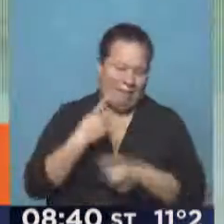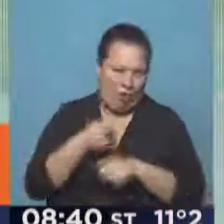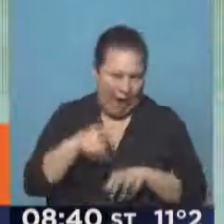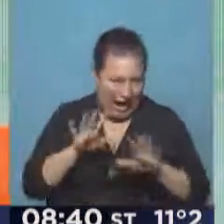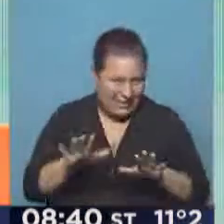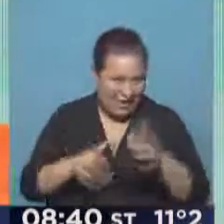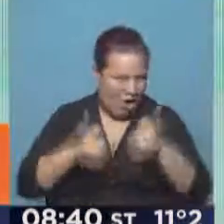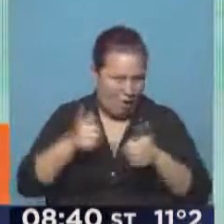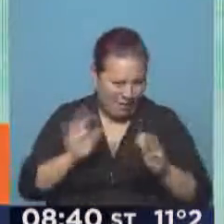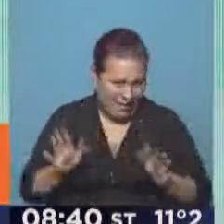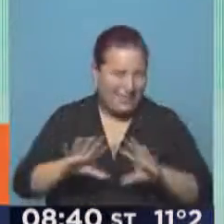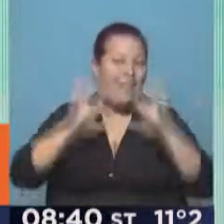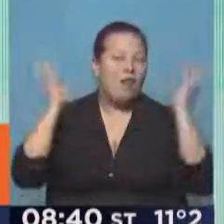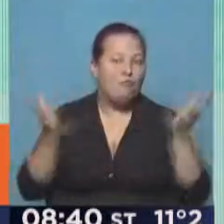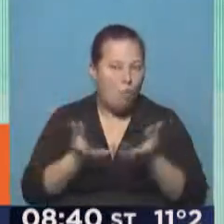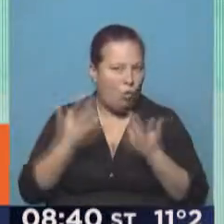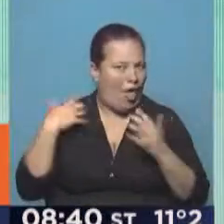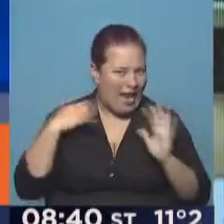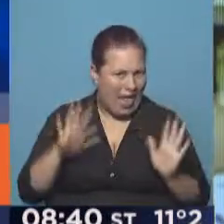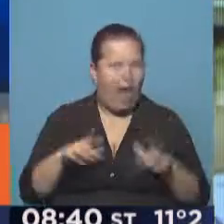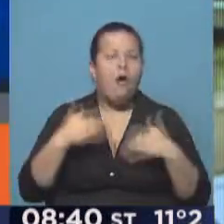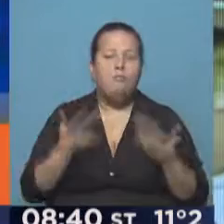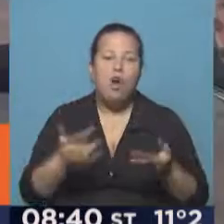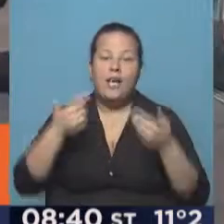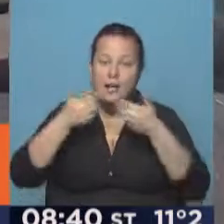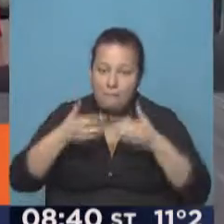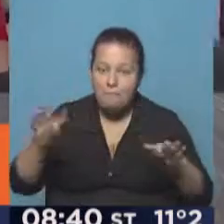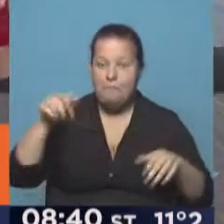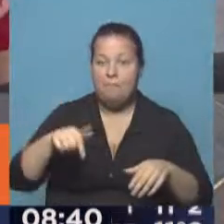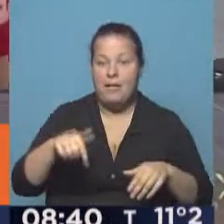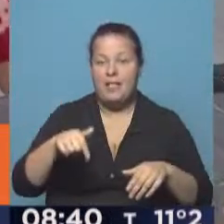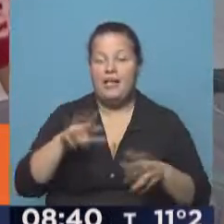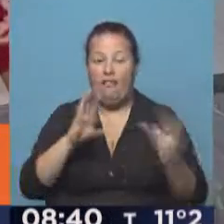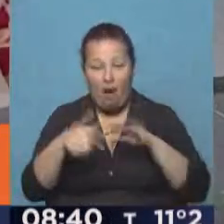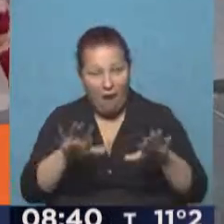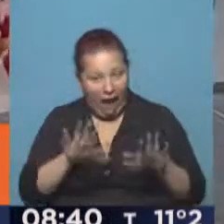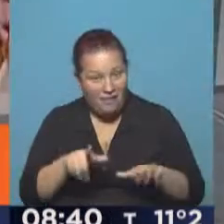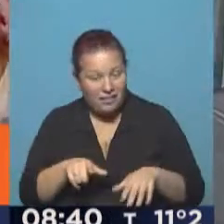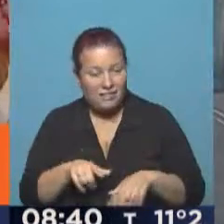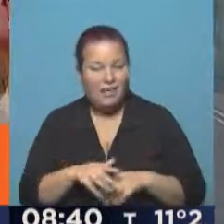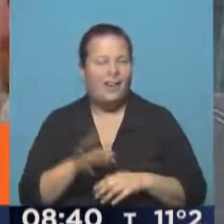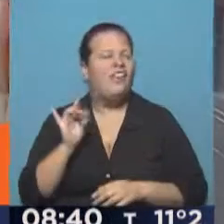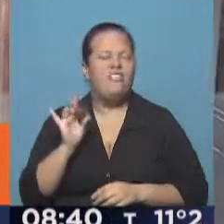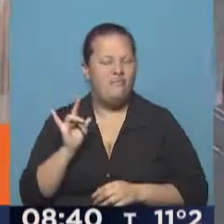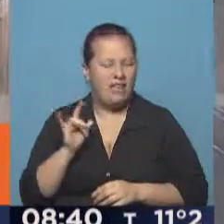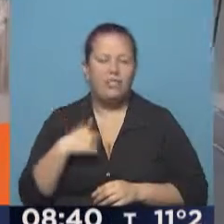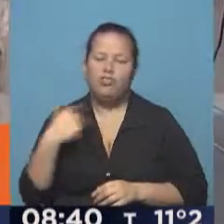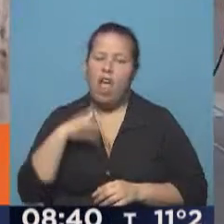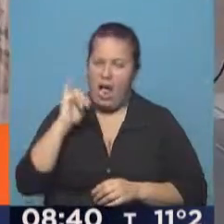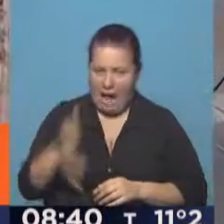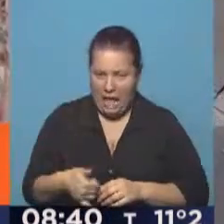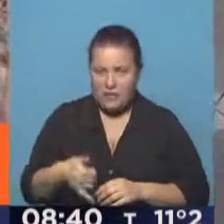imposible competir en el mundo en general. Por eso la apertura en estas condiciones es muy difícil. Nosotros